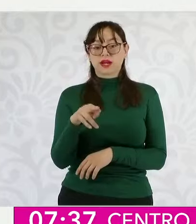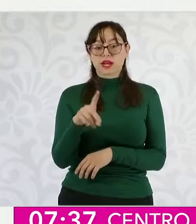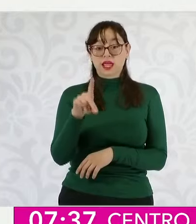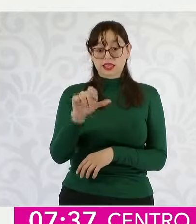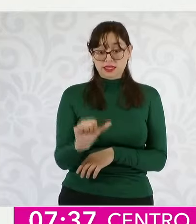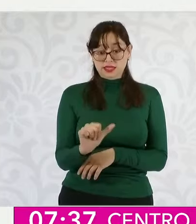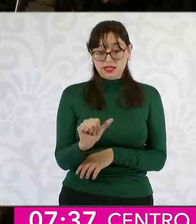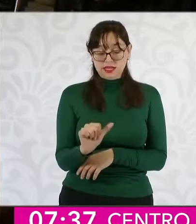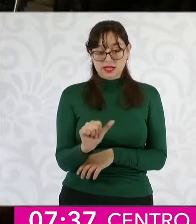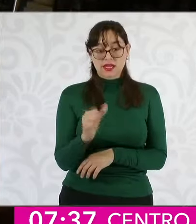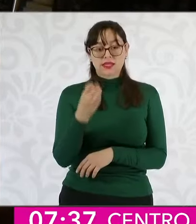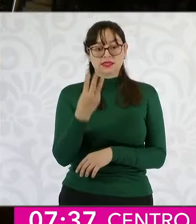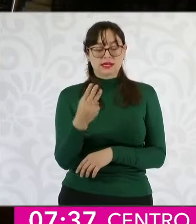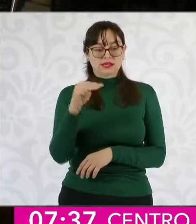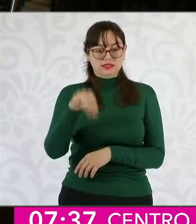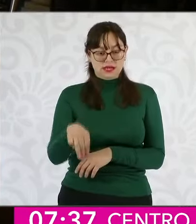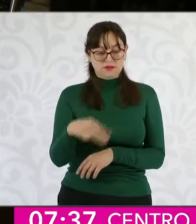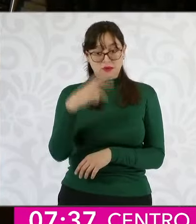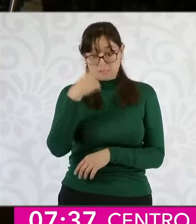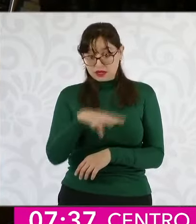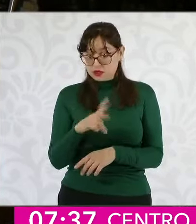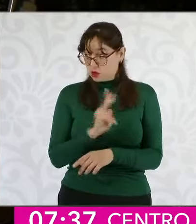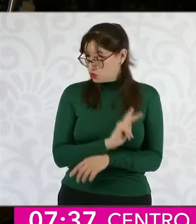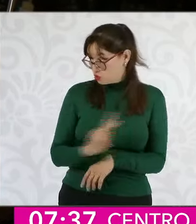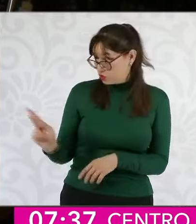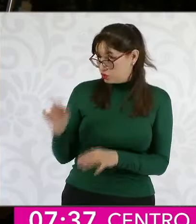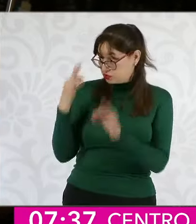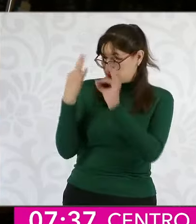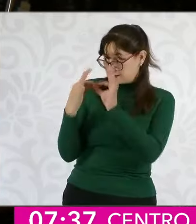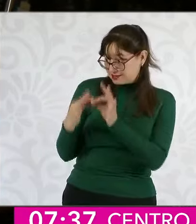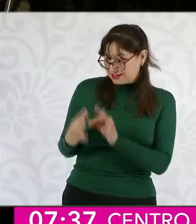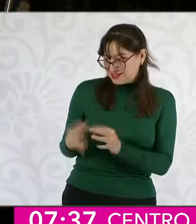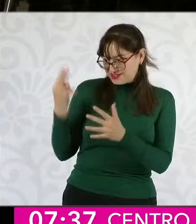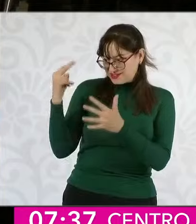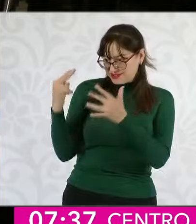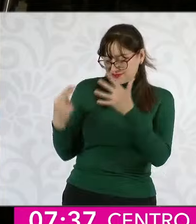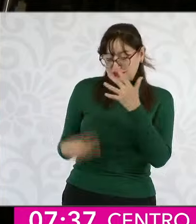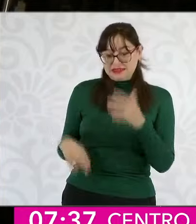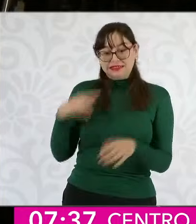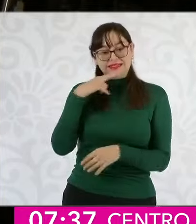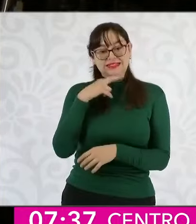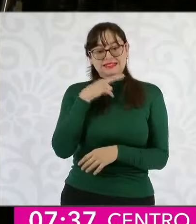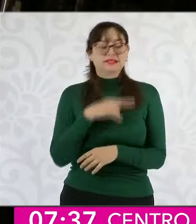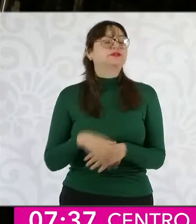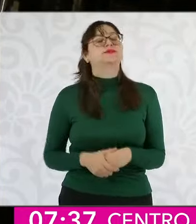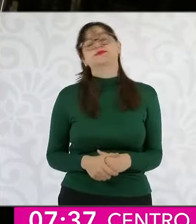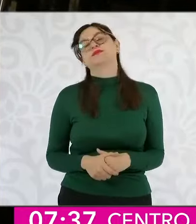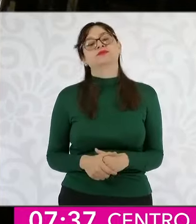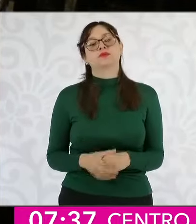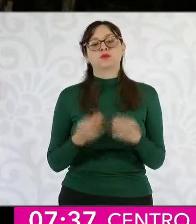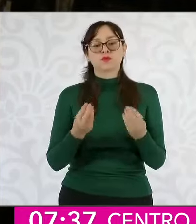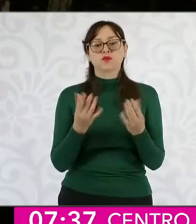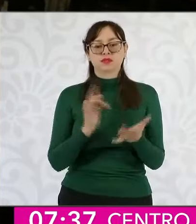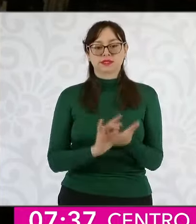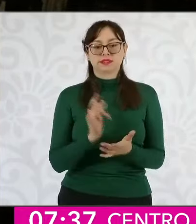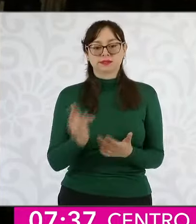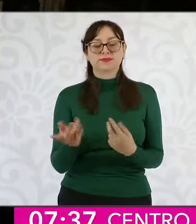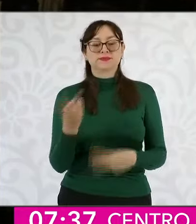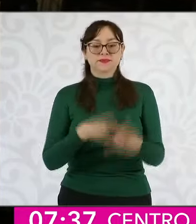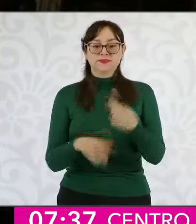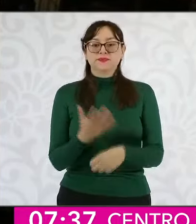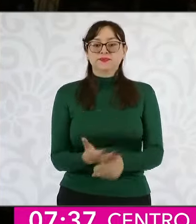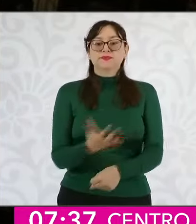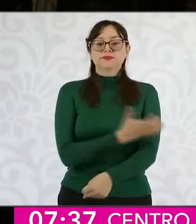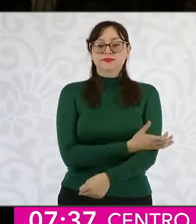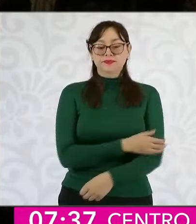general de 3M México. Espero que no me haya faltado nadie. Muchas gracias por estar aquí con nosotros. El día